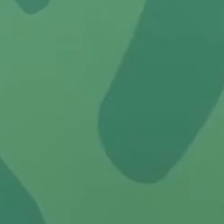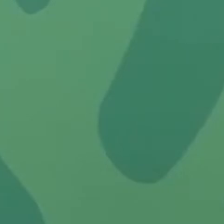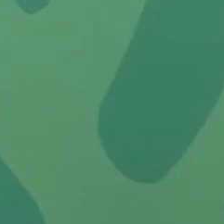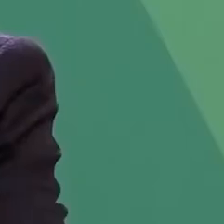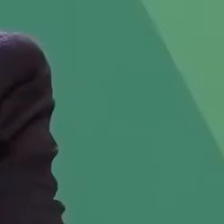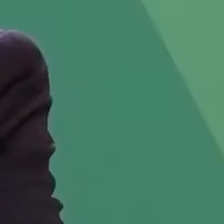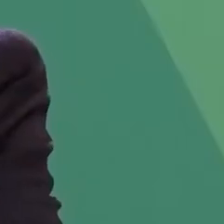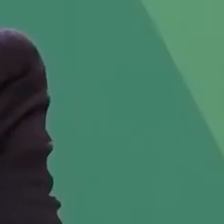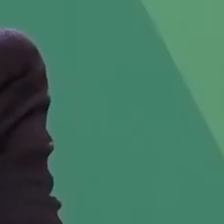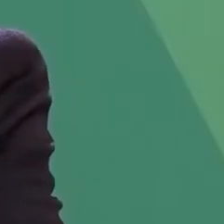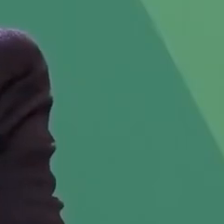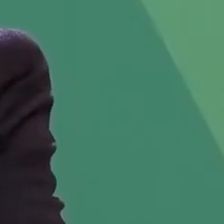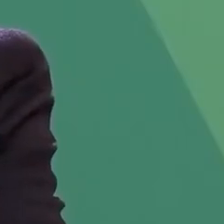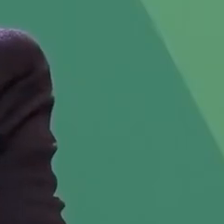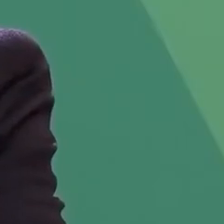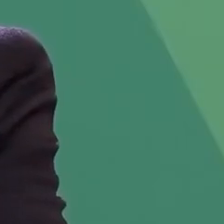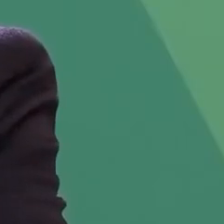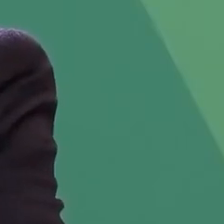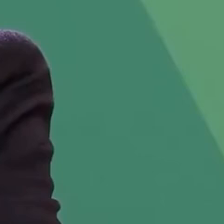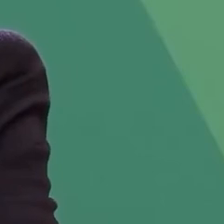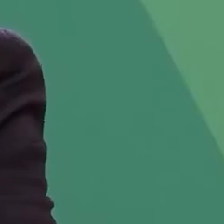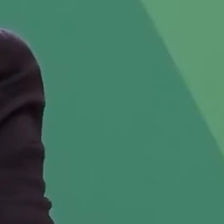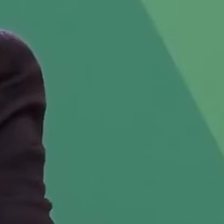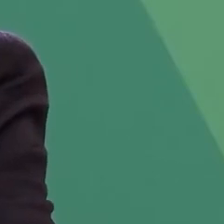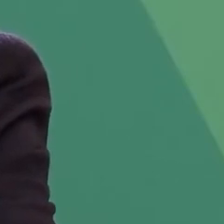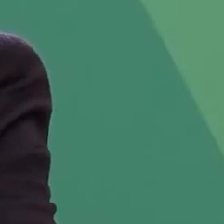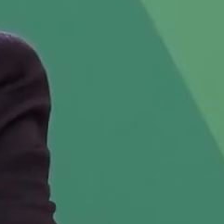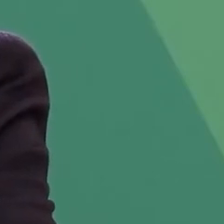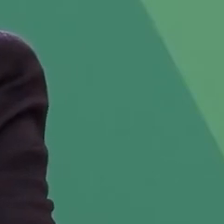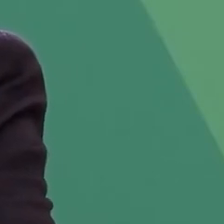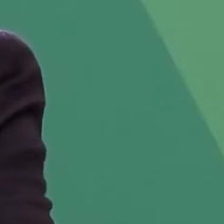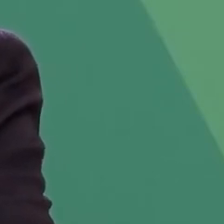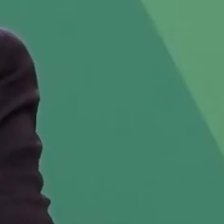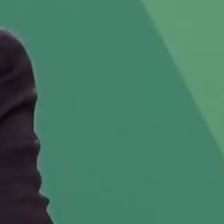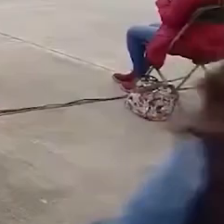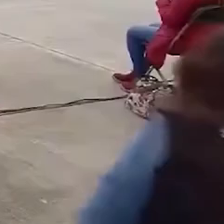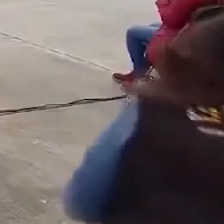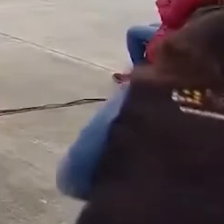acompañaban en los operativos a los